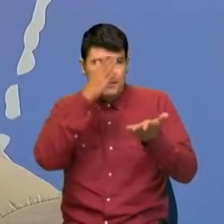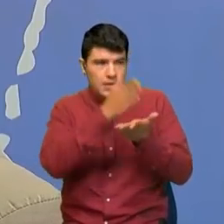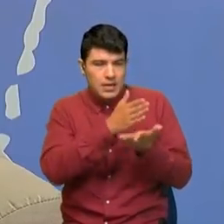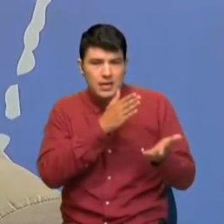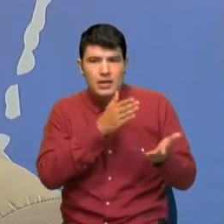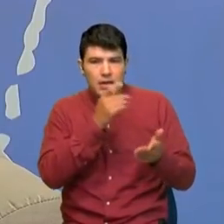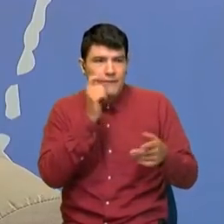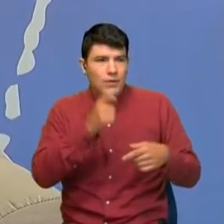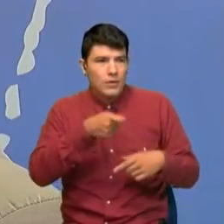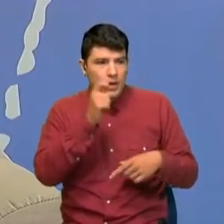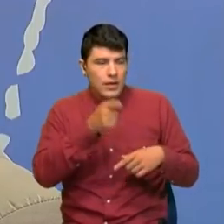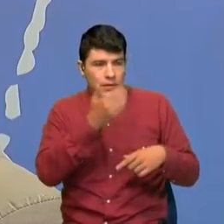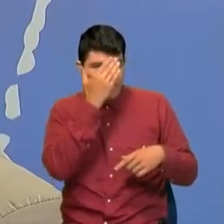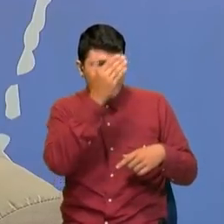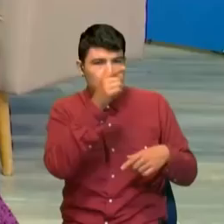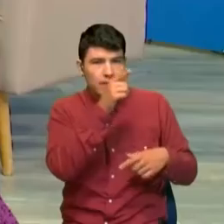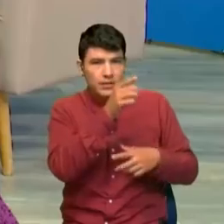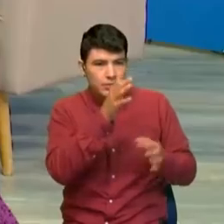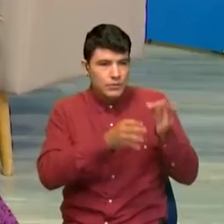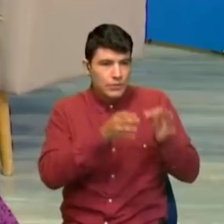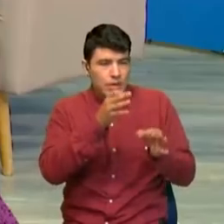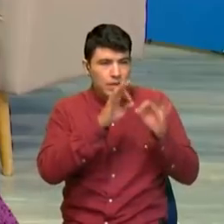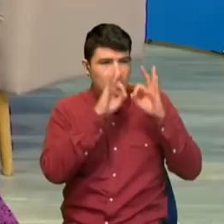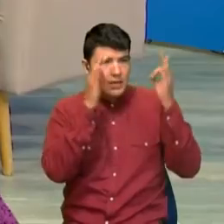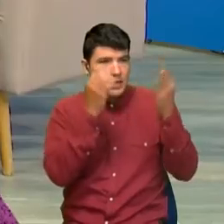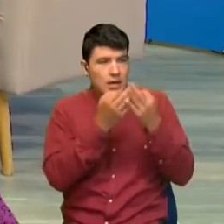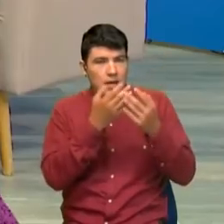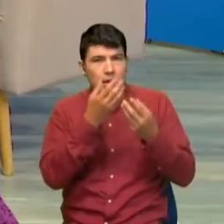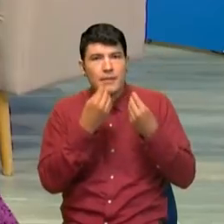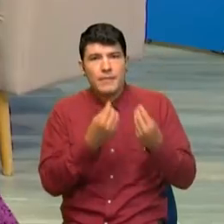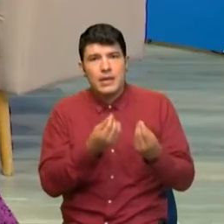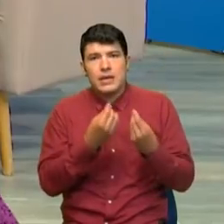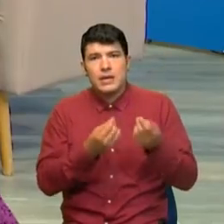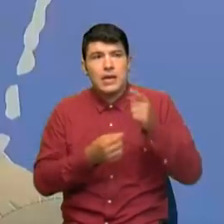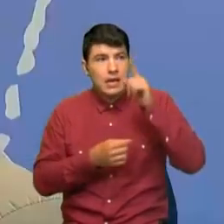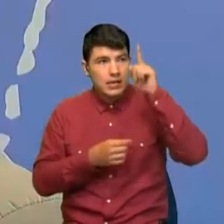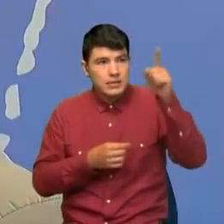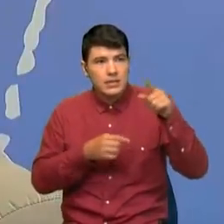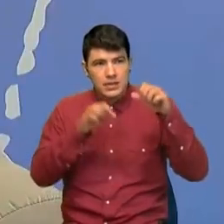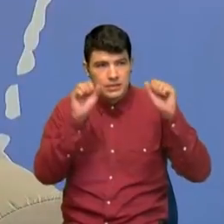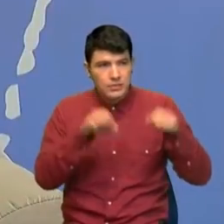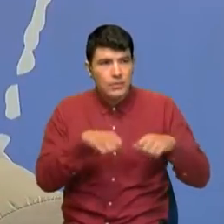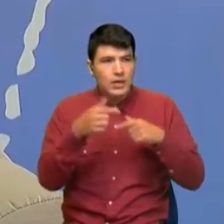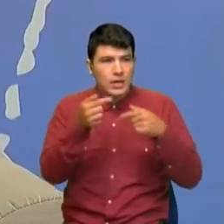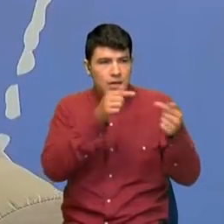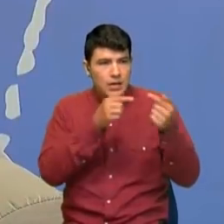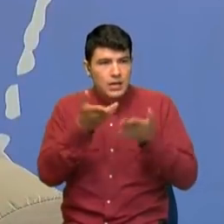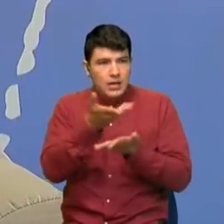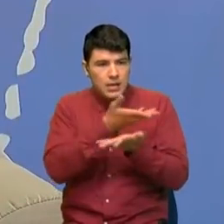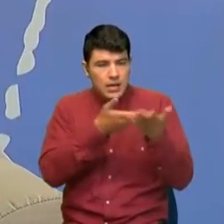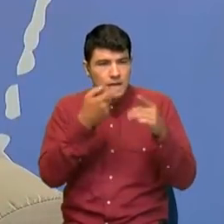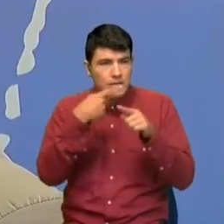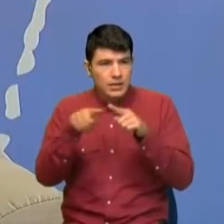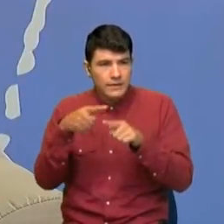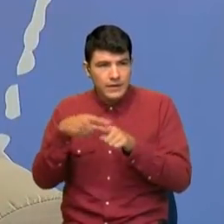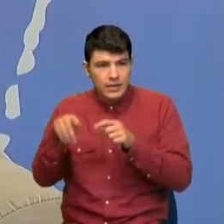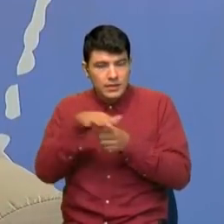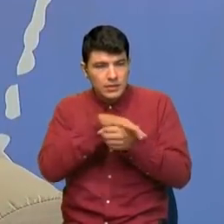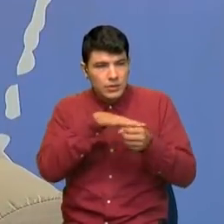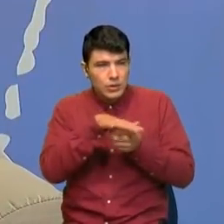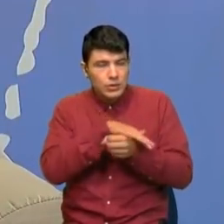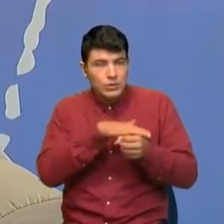la sucesión ante un juez de familia para que allá se puedan discutir las situaciones que él presenta. Y cuando se haga la respectiva